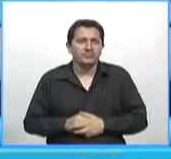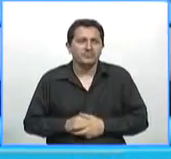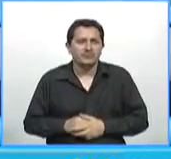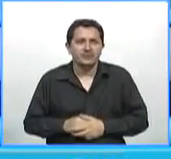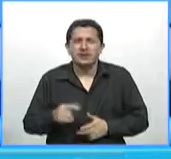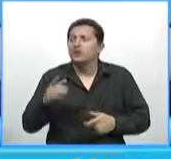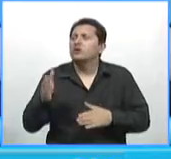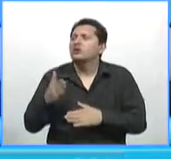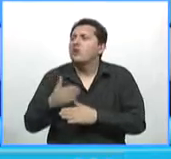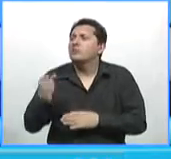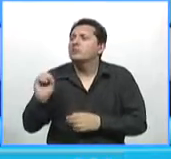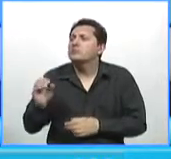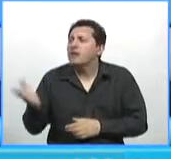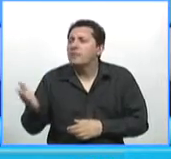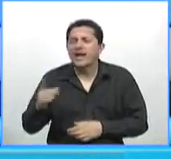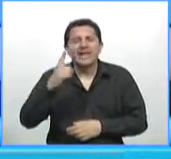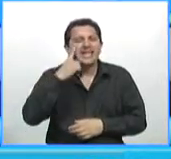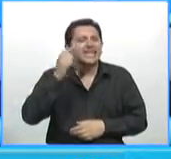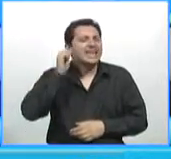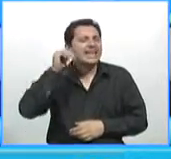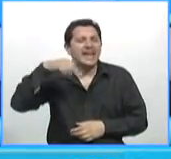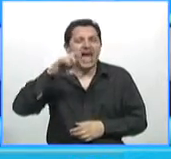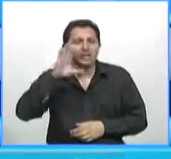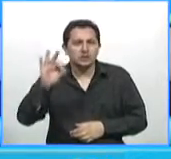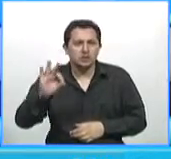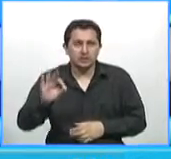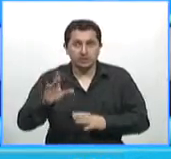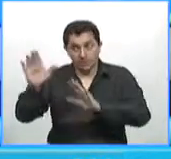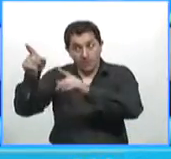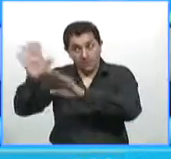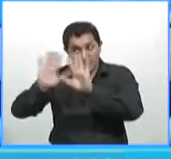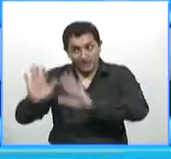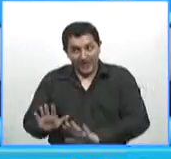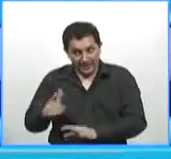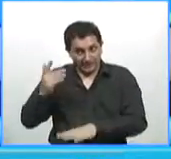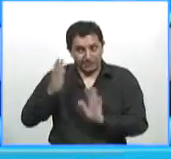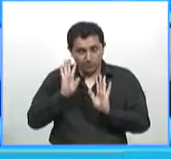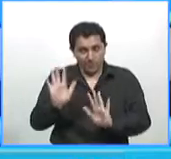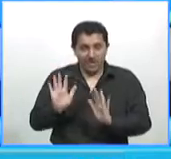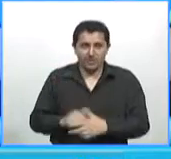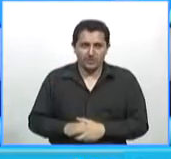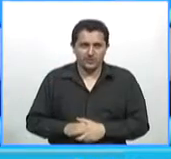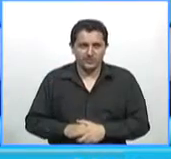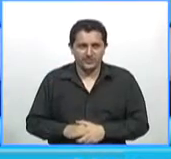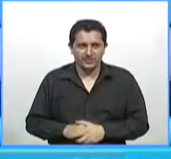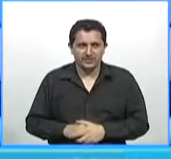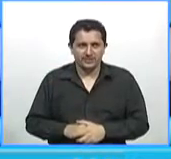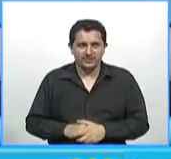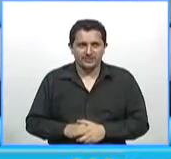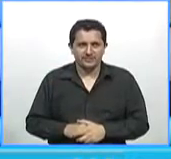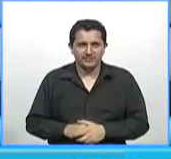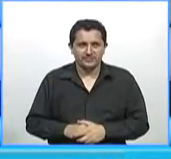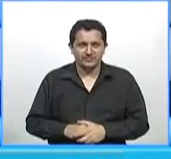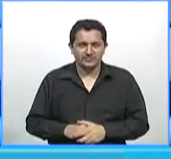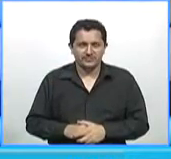¿Cómo se llama? No ganamos el oro. ¿Cómo se llama? Ignacio. Nacho. Preparate, sí. Se te viene, Fíjate cómo lo vas a resolver. 2016